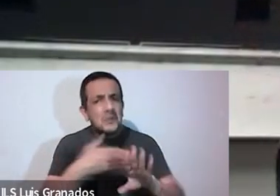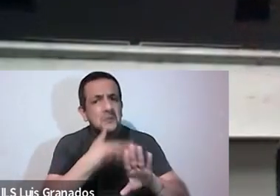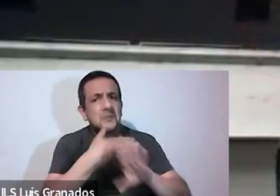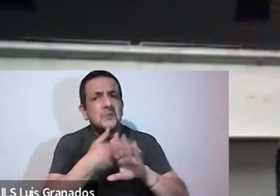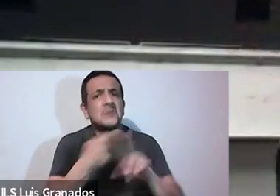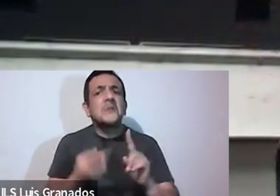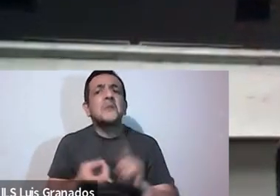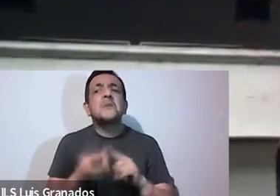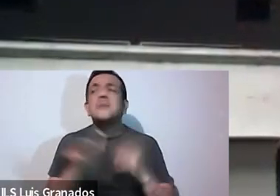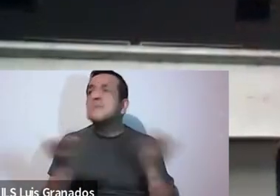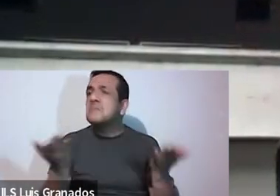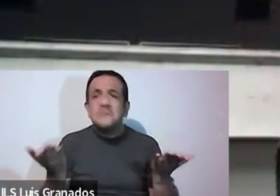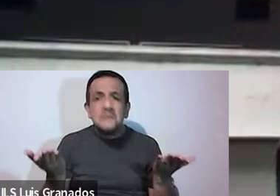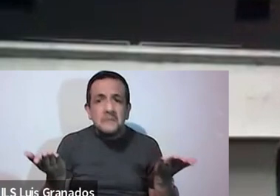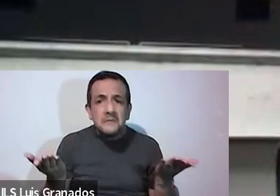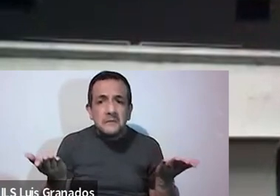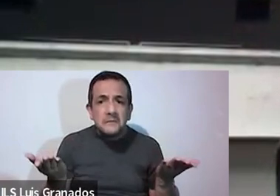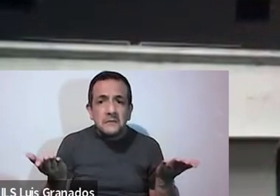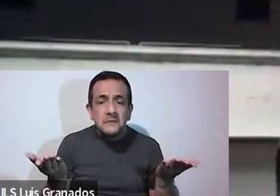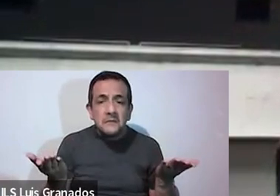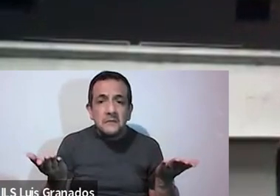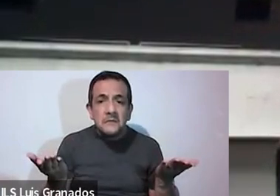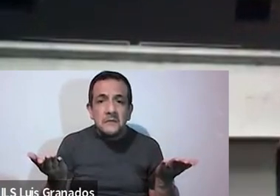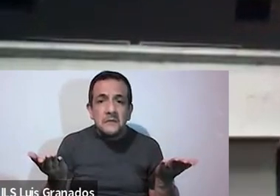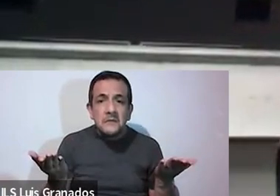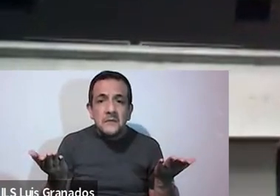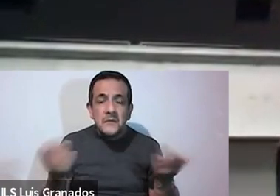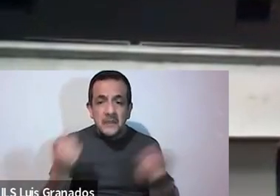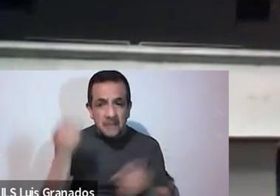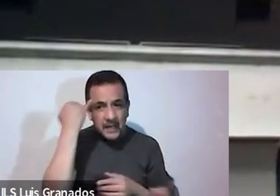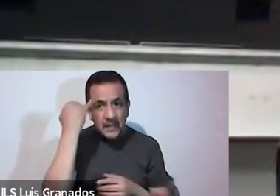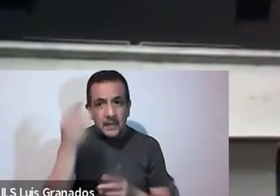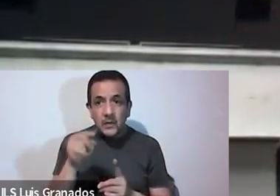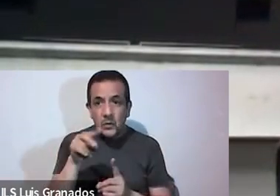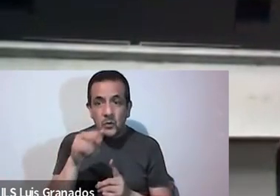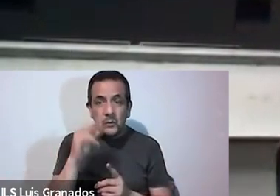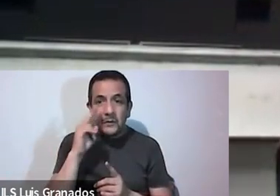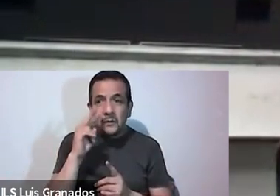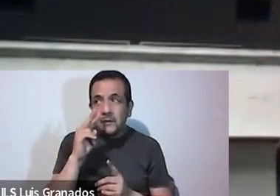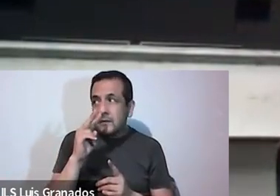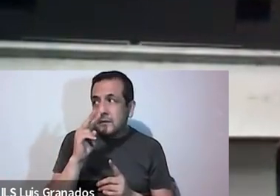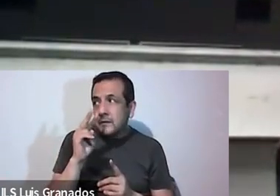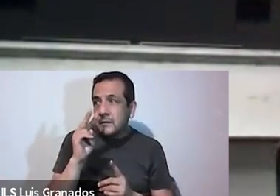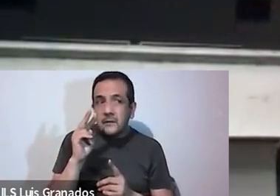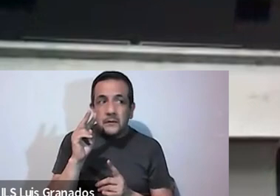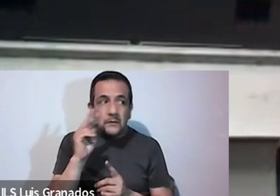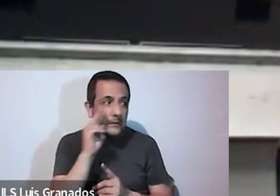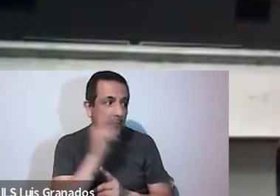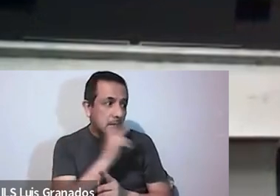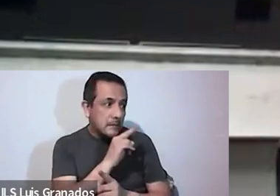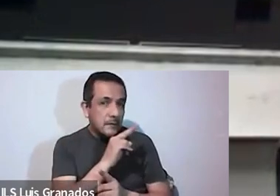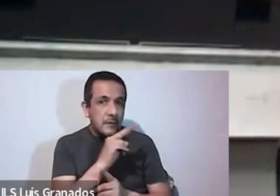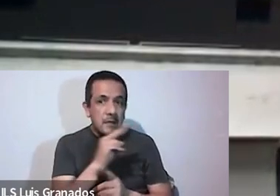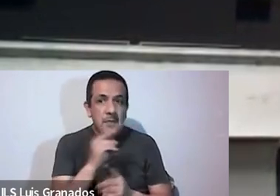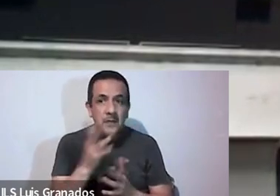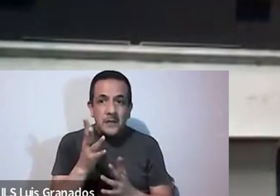¿Dónde están? Y tú voltear, imagínate nada más tratando de meternos en los zapatos de esa